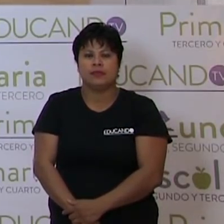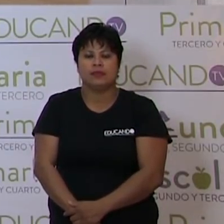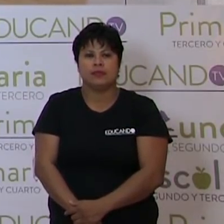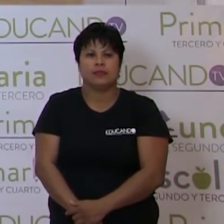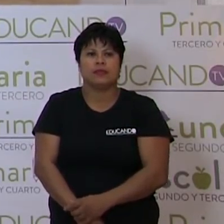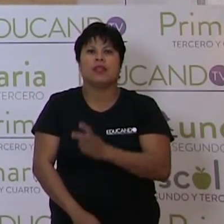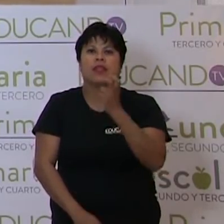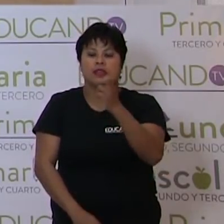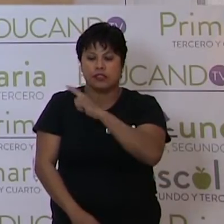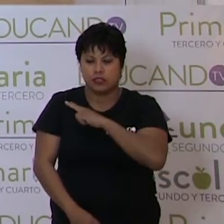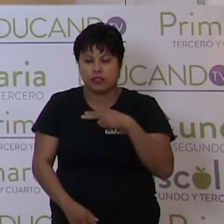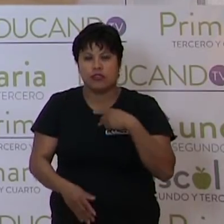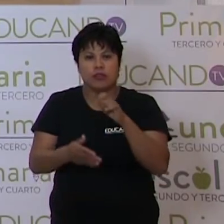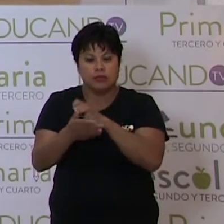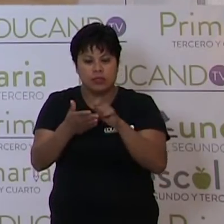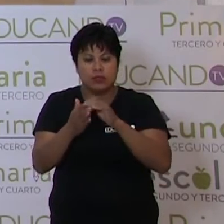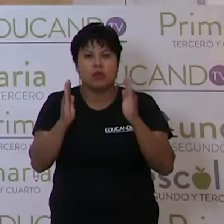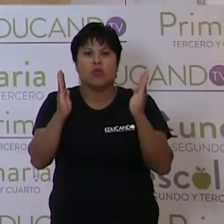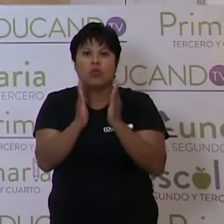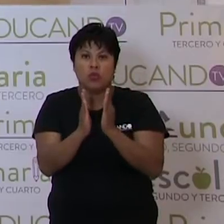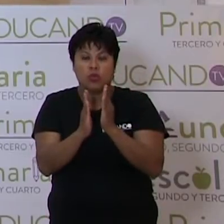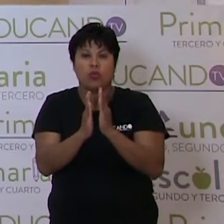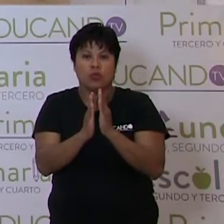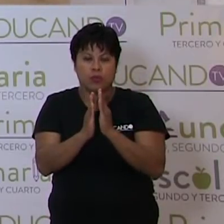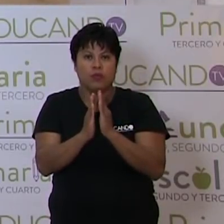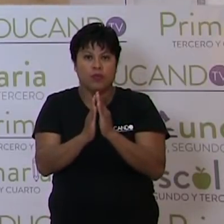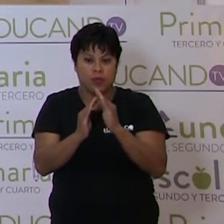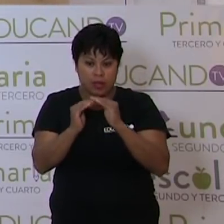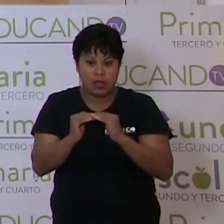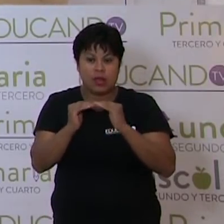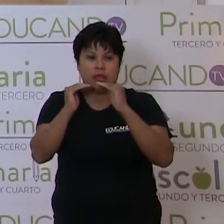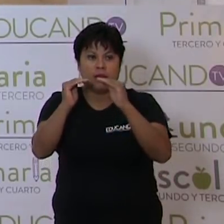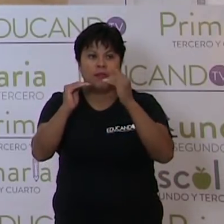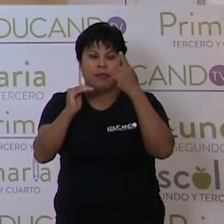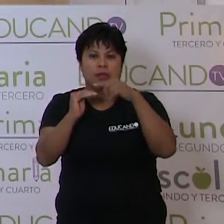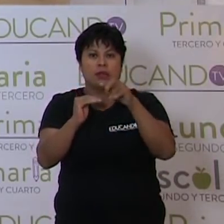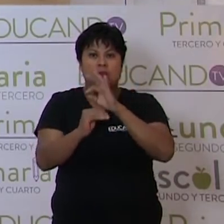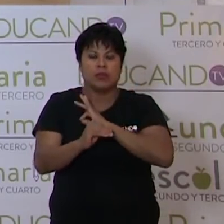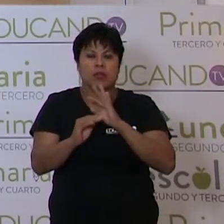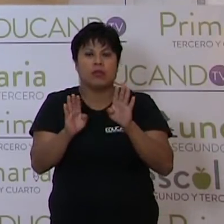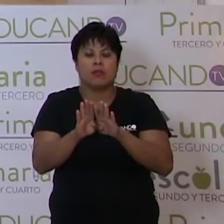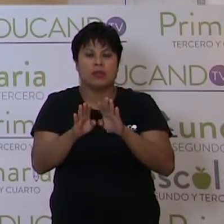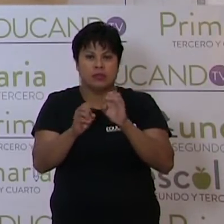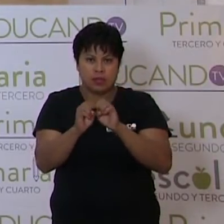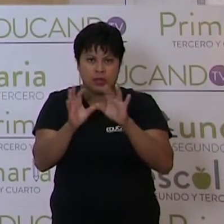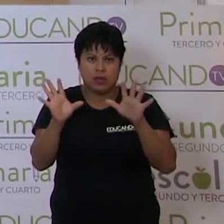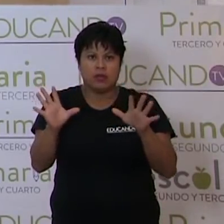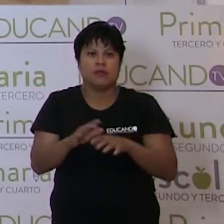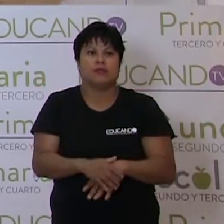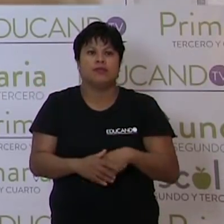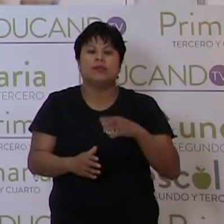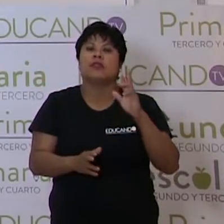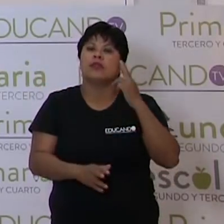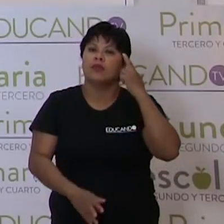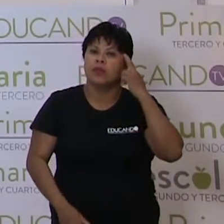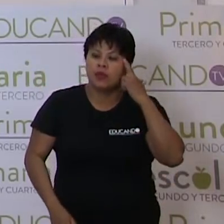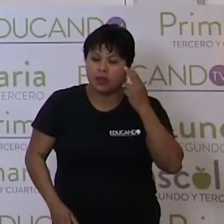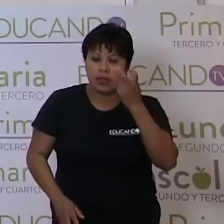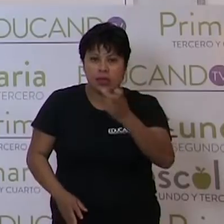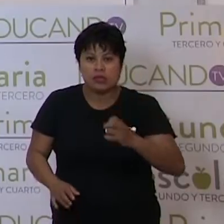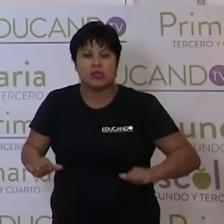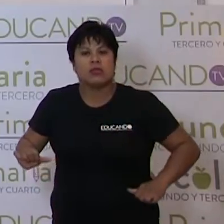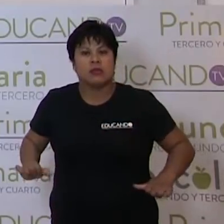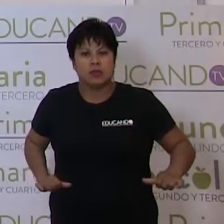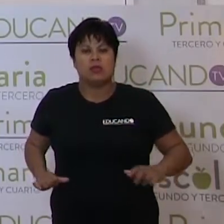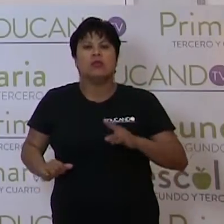Y lo vamos a escribir junto. Entonces lo voy a poner arriba para que les quede claro. Acuérdense que en los